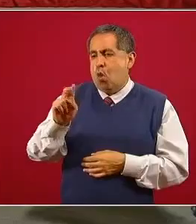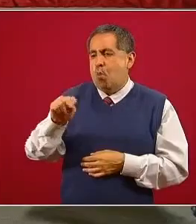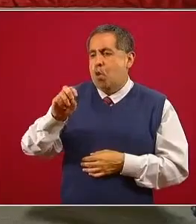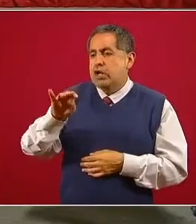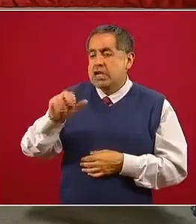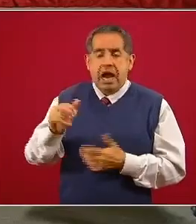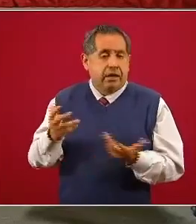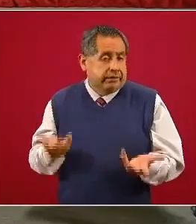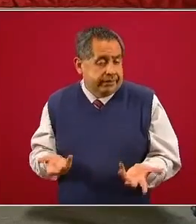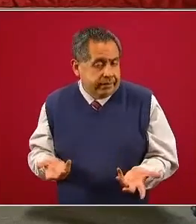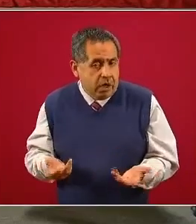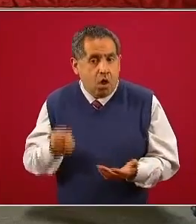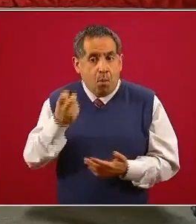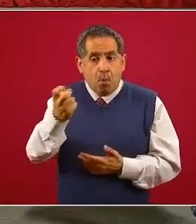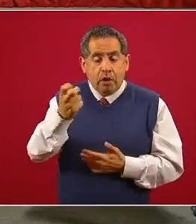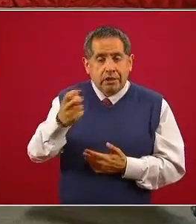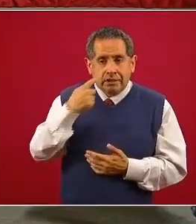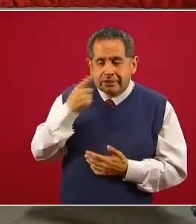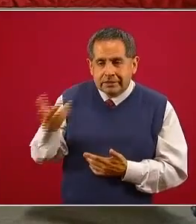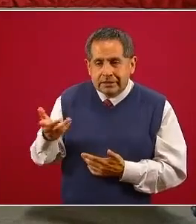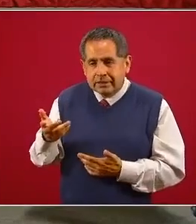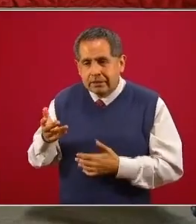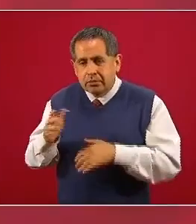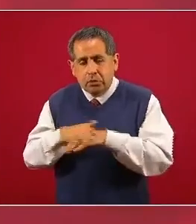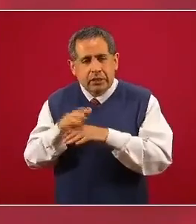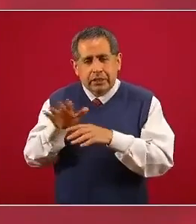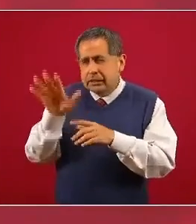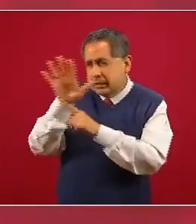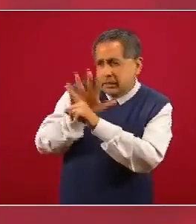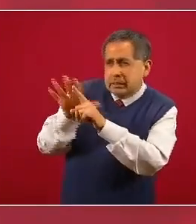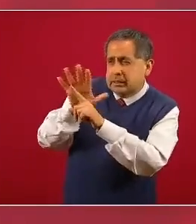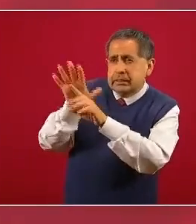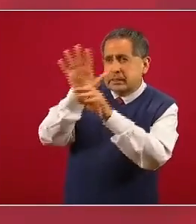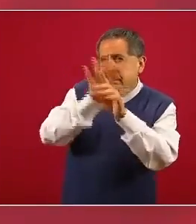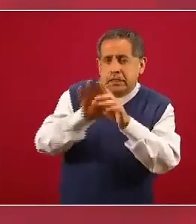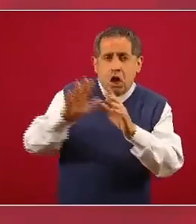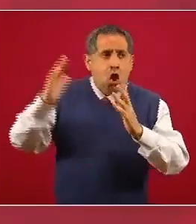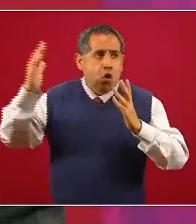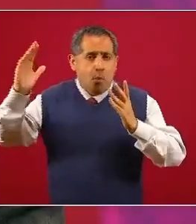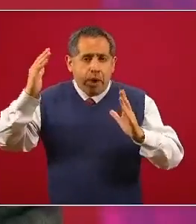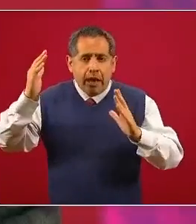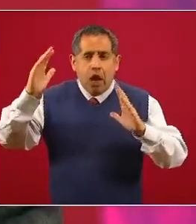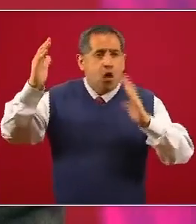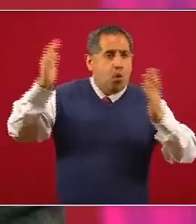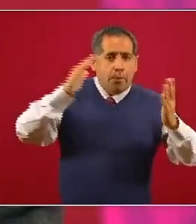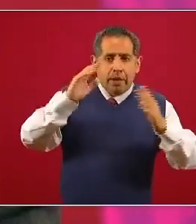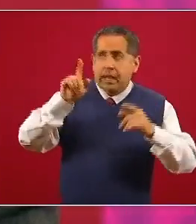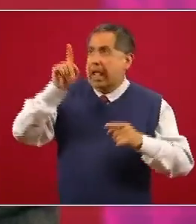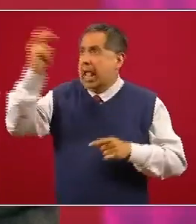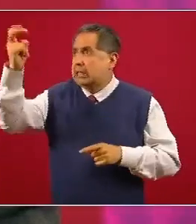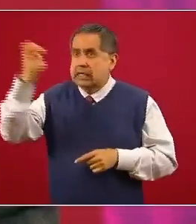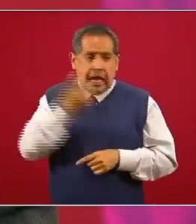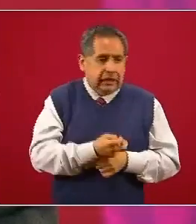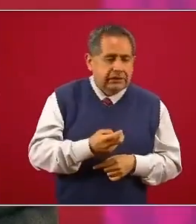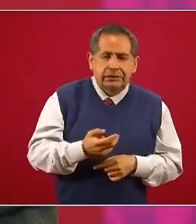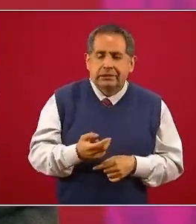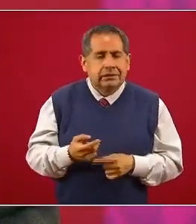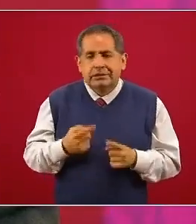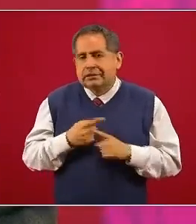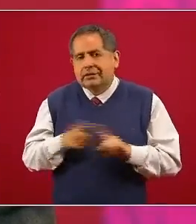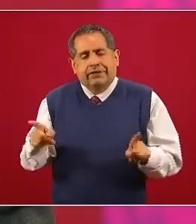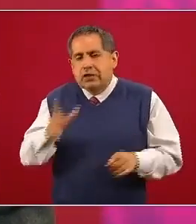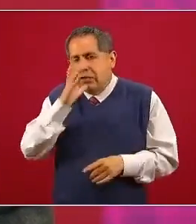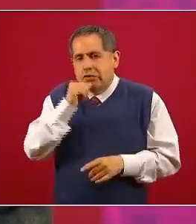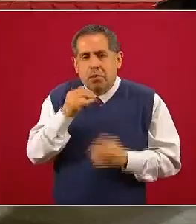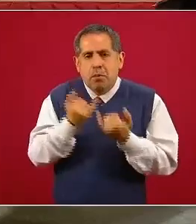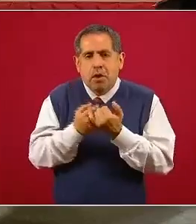digo en términos generales, porque interpretar o hacer comparaciones directas respecto a los